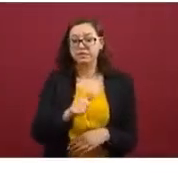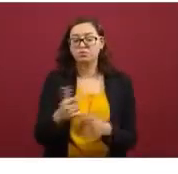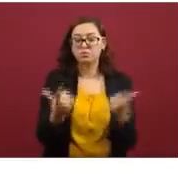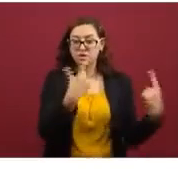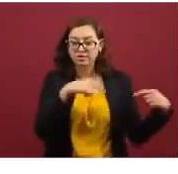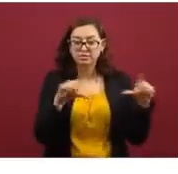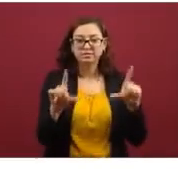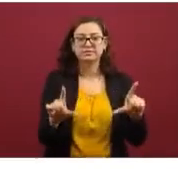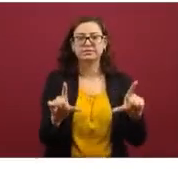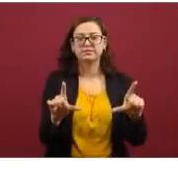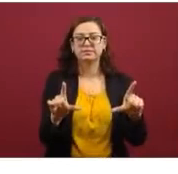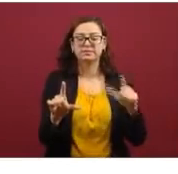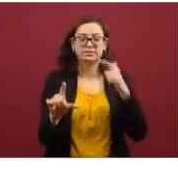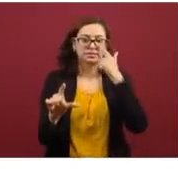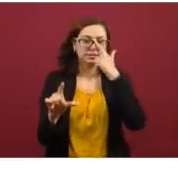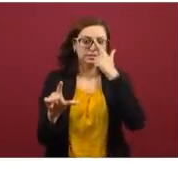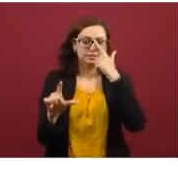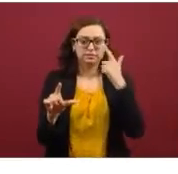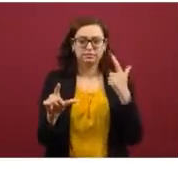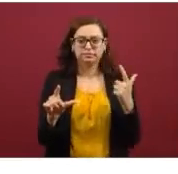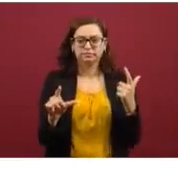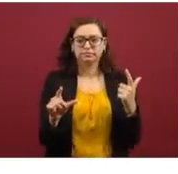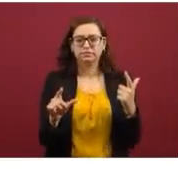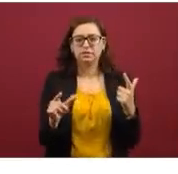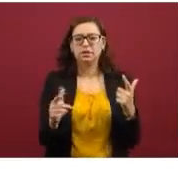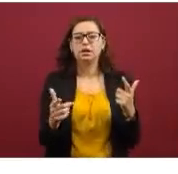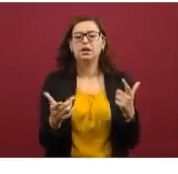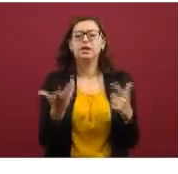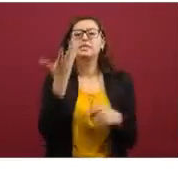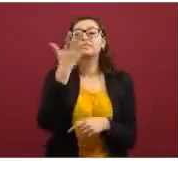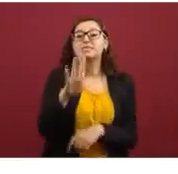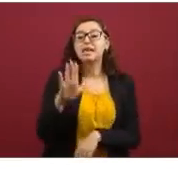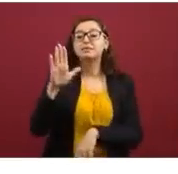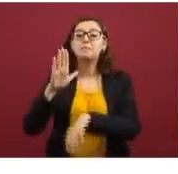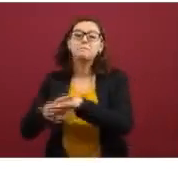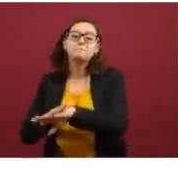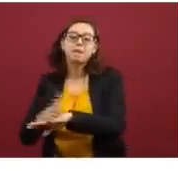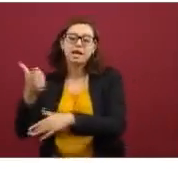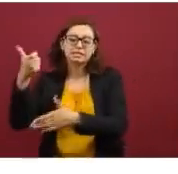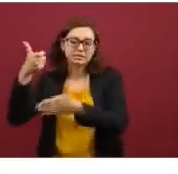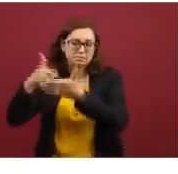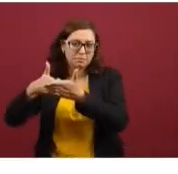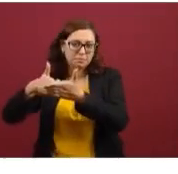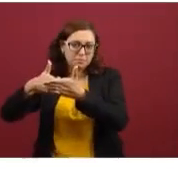por favor, la que sigue. Tenemos las 10 que dan más económico